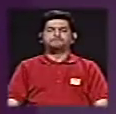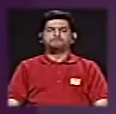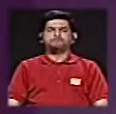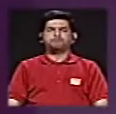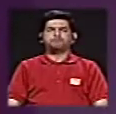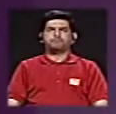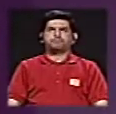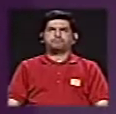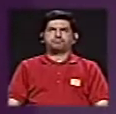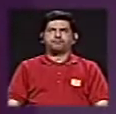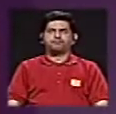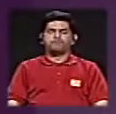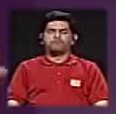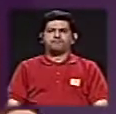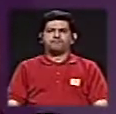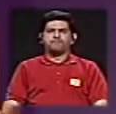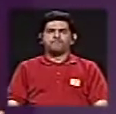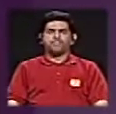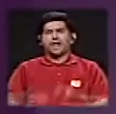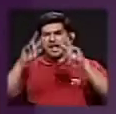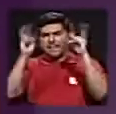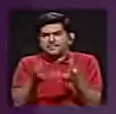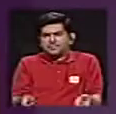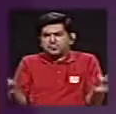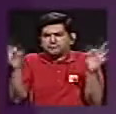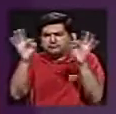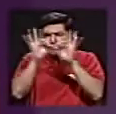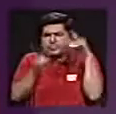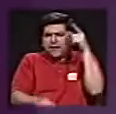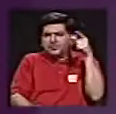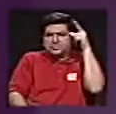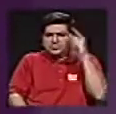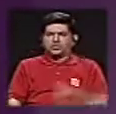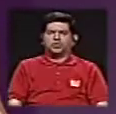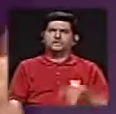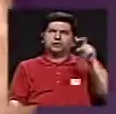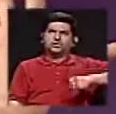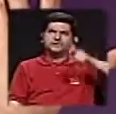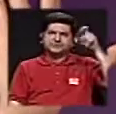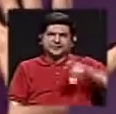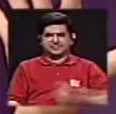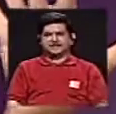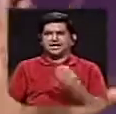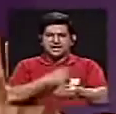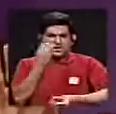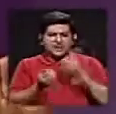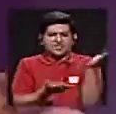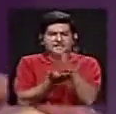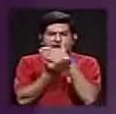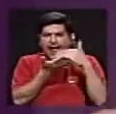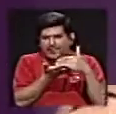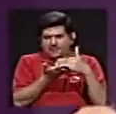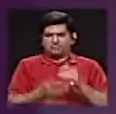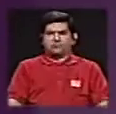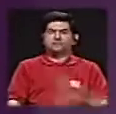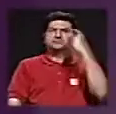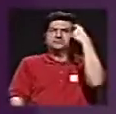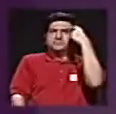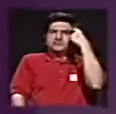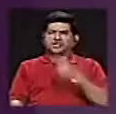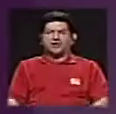con el tema claro de que obviamente había que hacer algo para